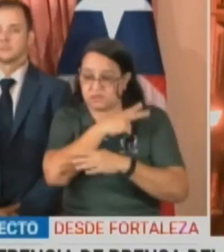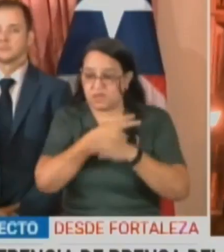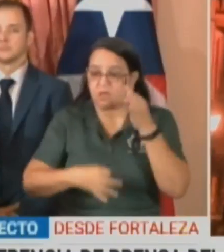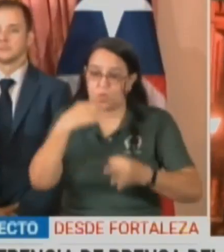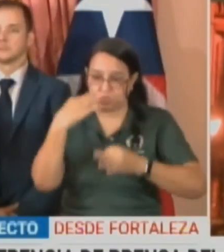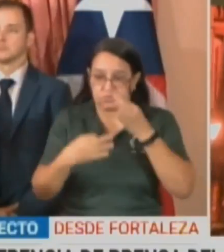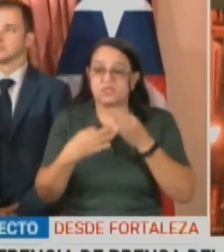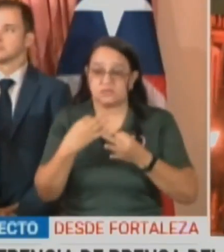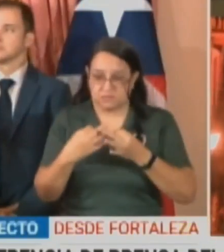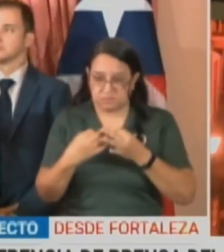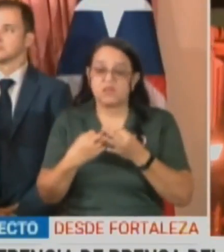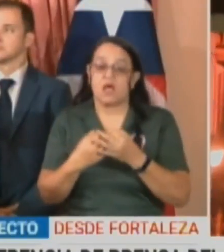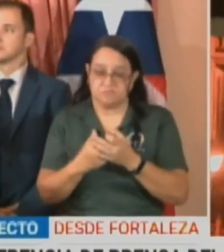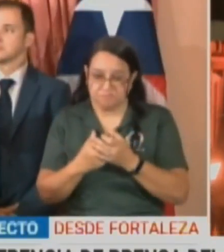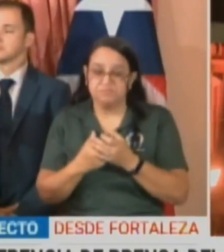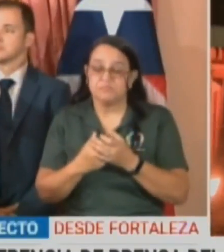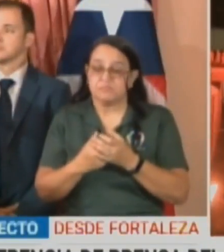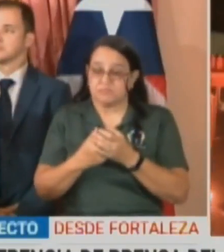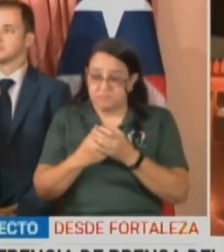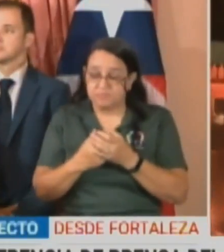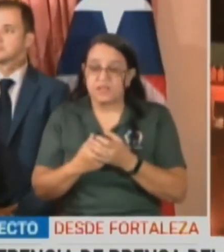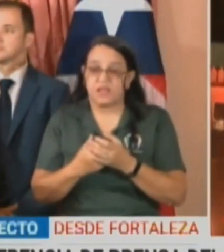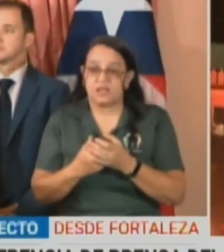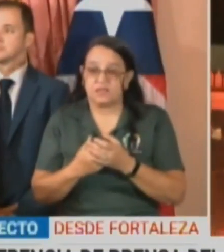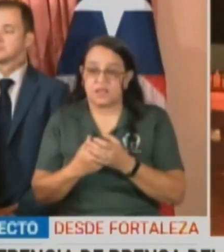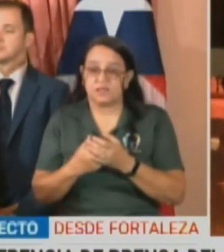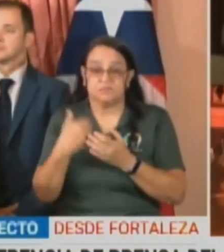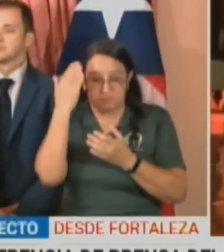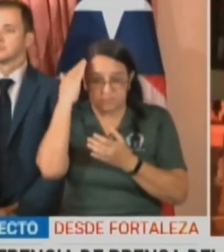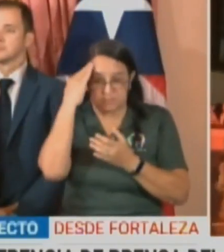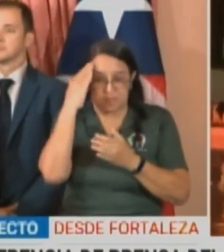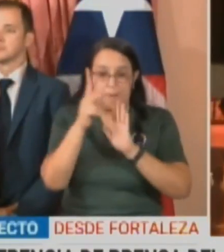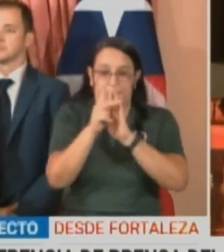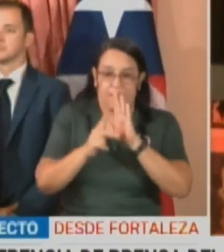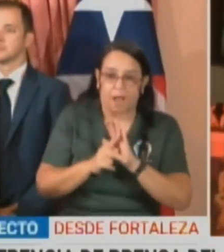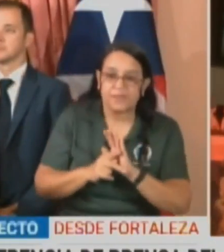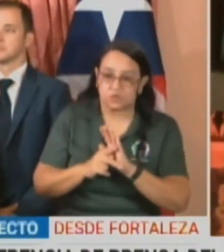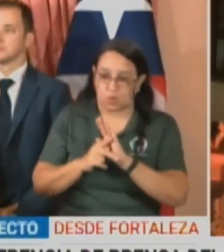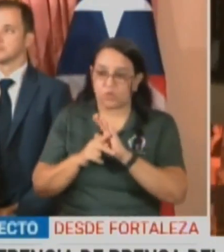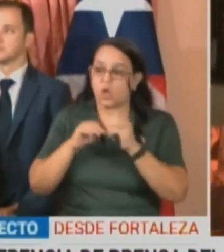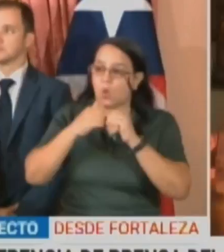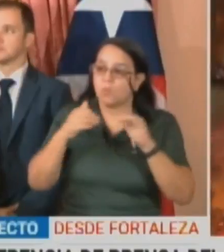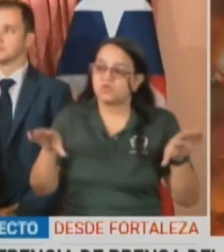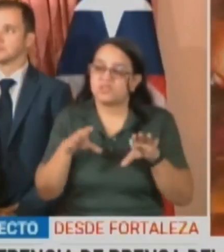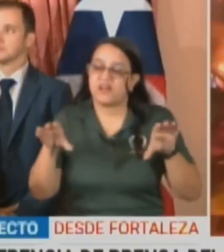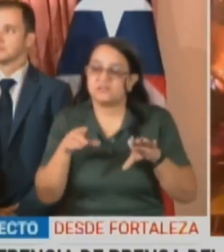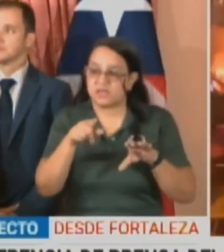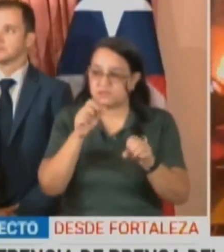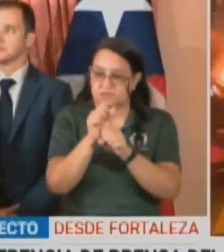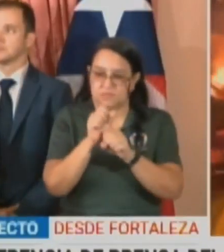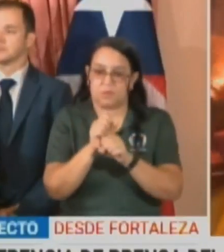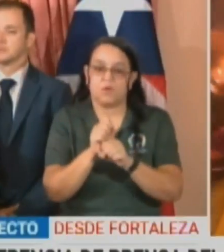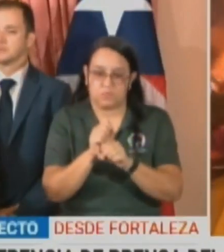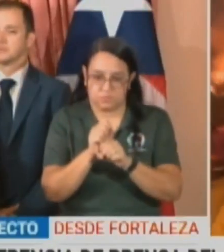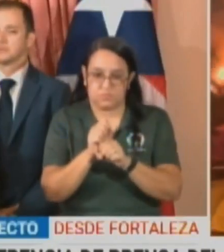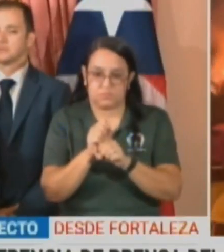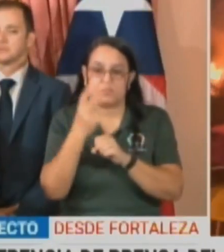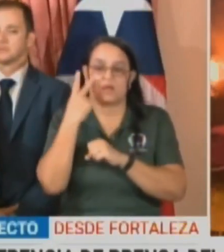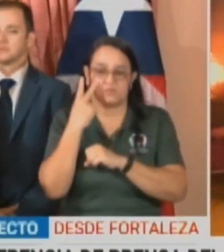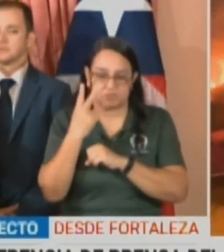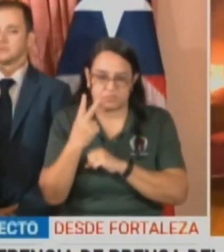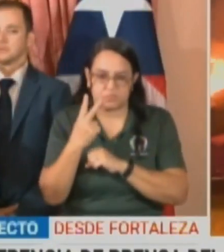nuestro equipo de trabajo sobre lo que son los parámetros y cómo se va a llevar a cabo este proceso para que exista